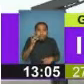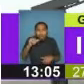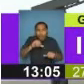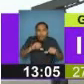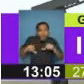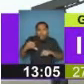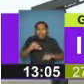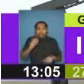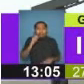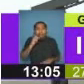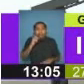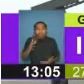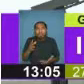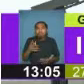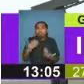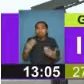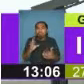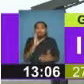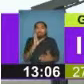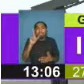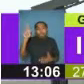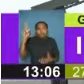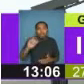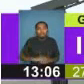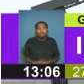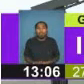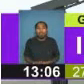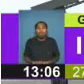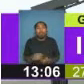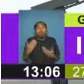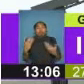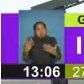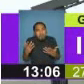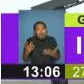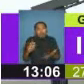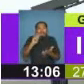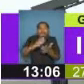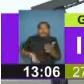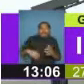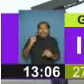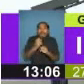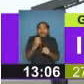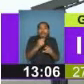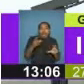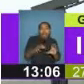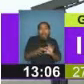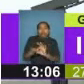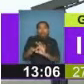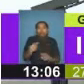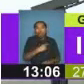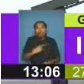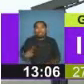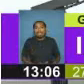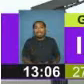Unidos es posible que cierren una operación con china están también bueno Ledesma y todos los este